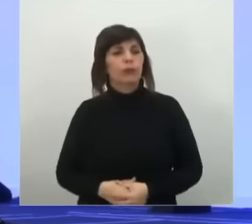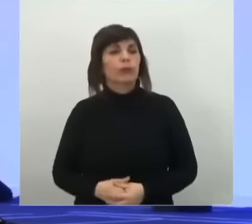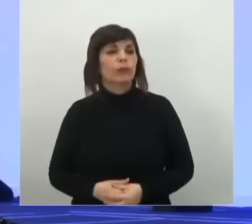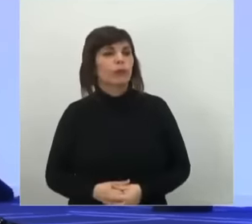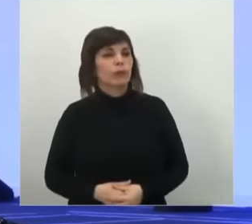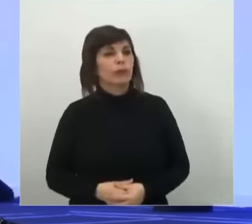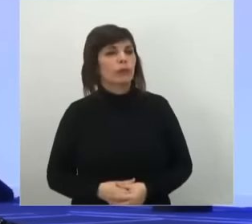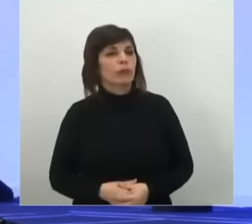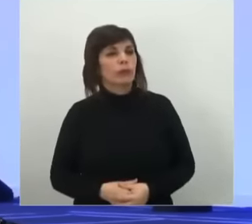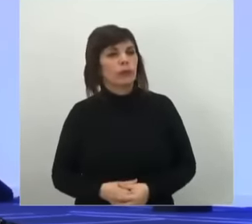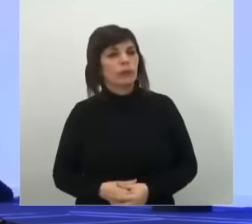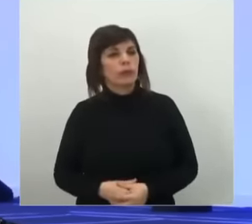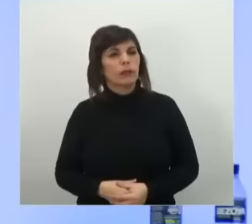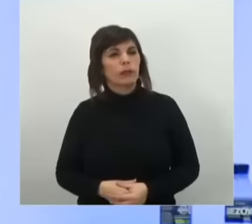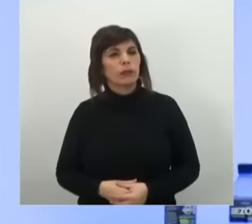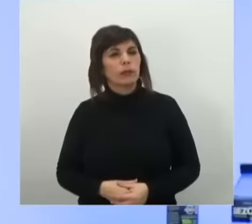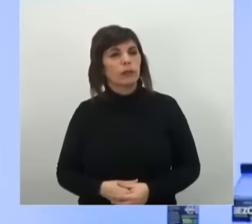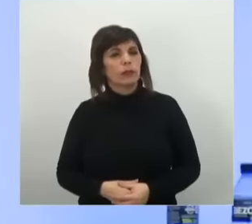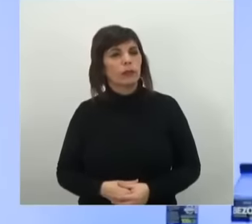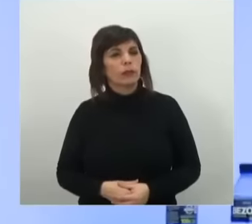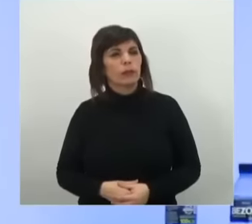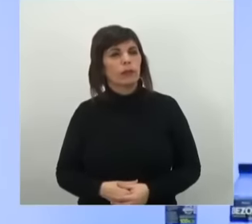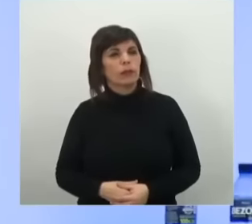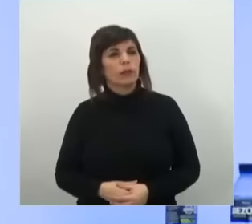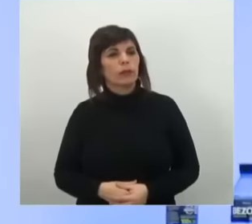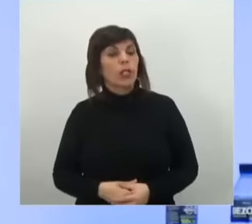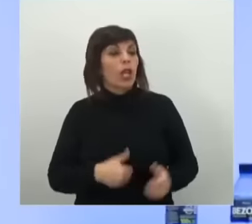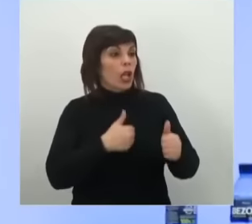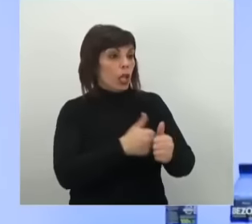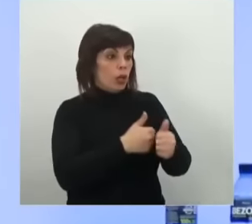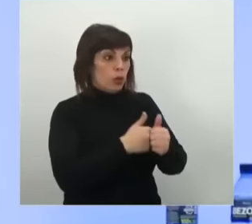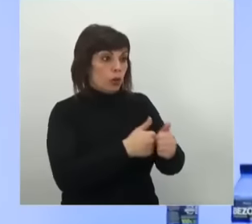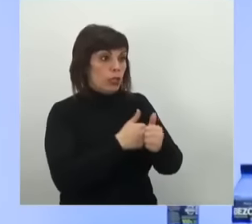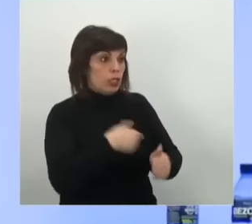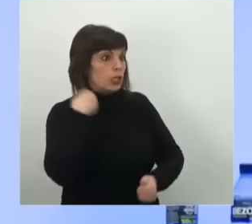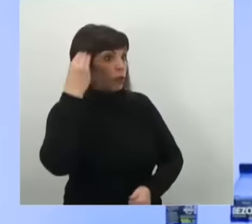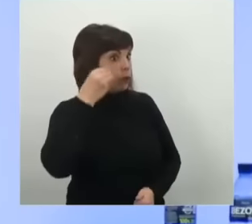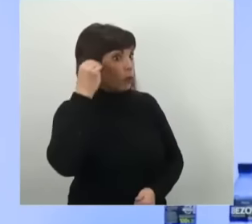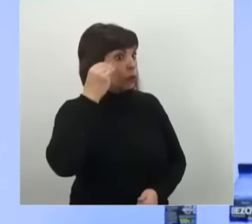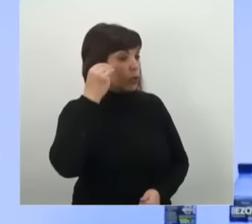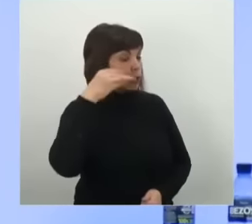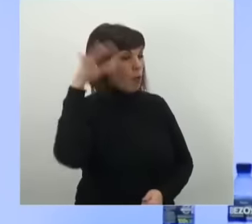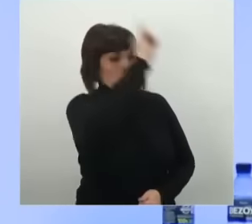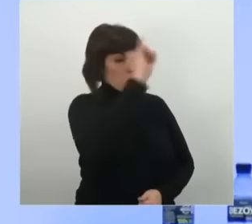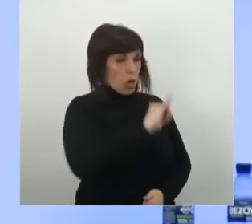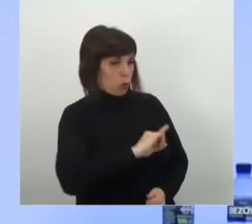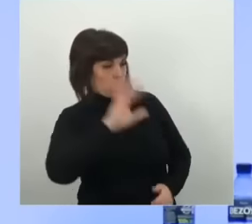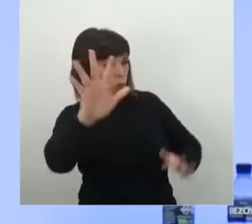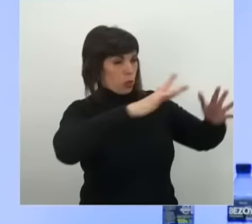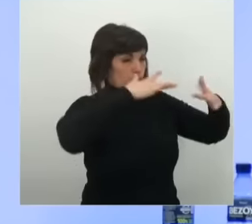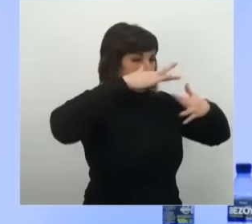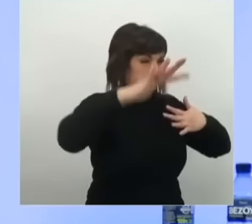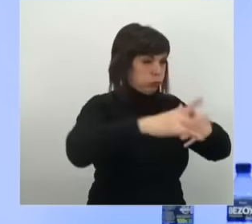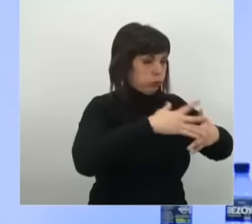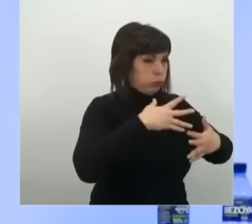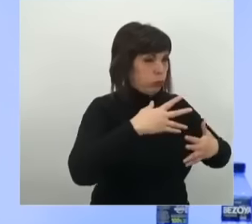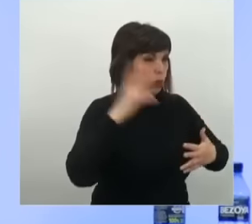discípulos creían que les iba a acontecer esa tormenta sí o no no